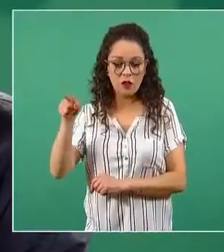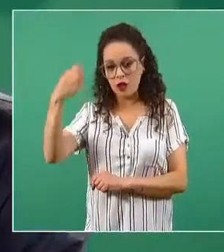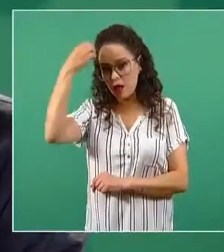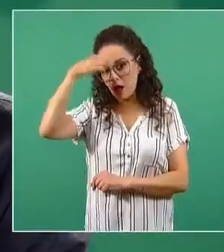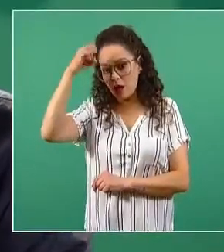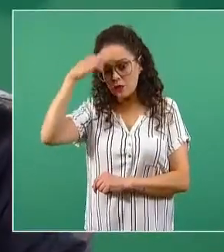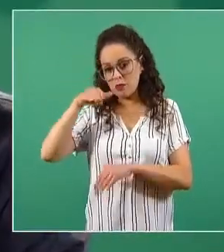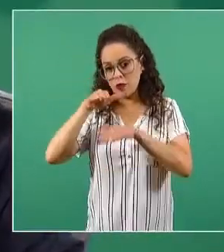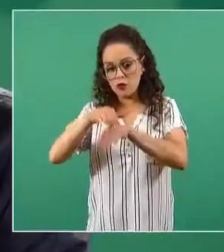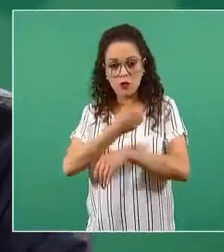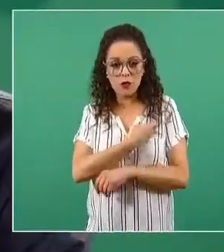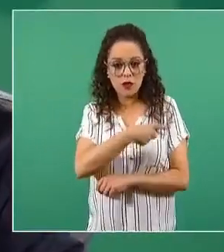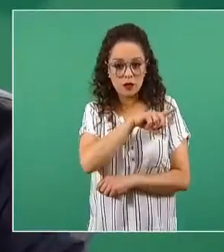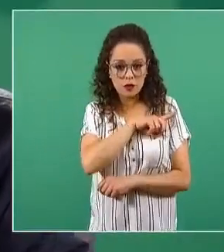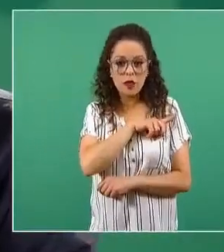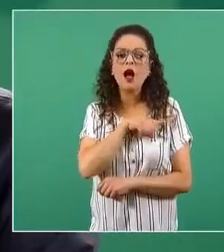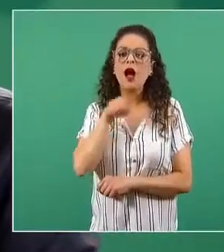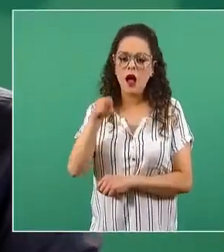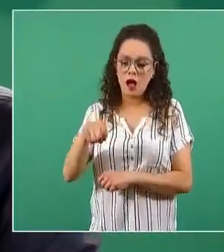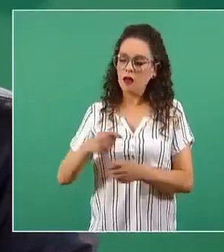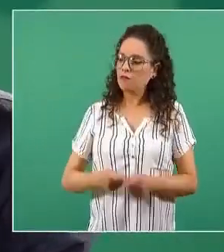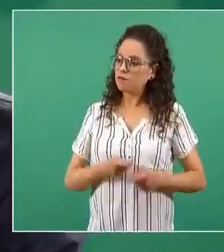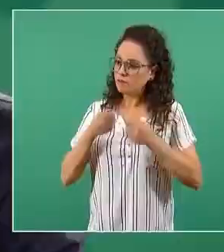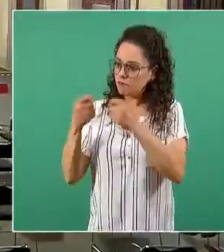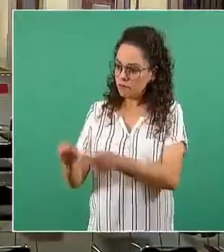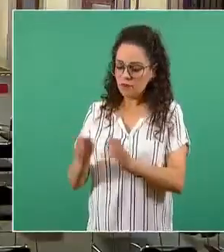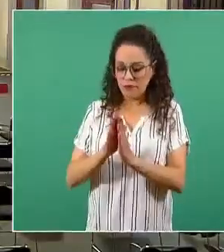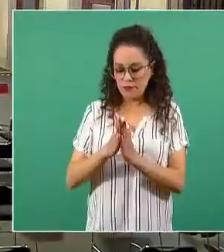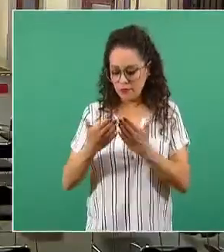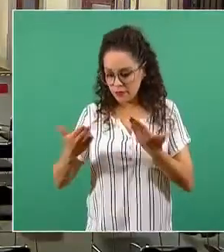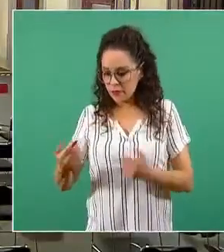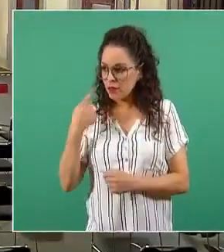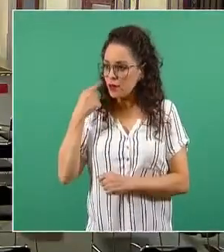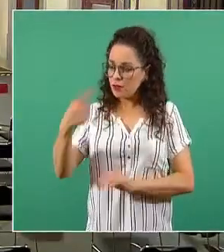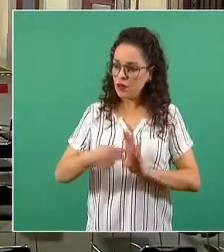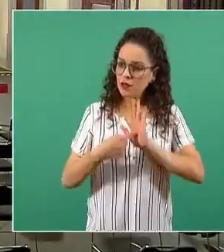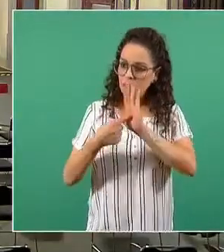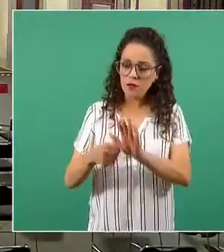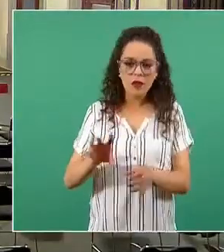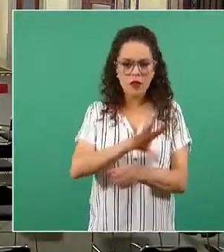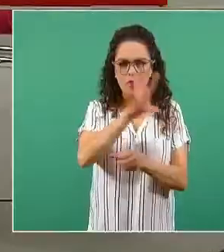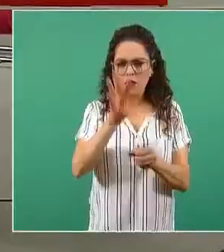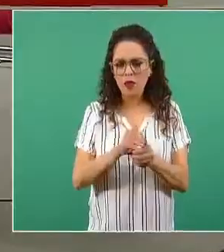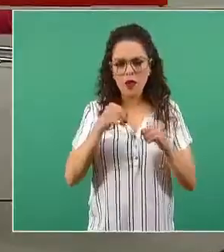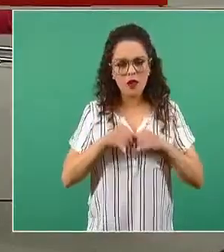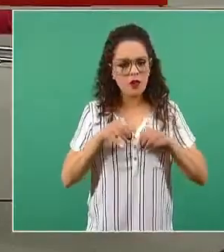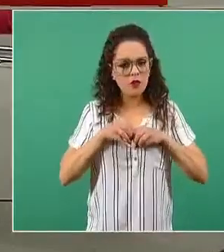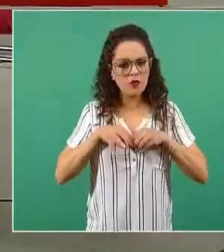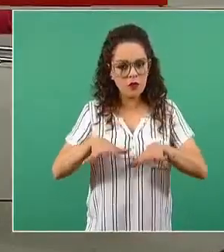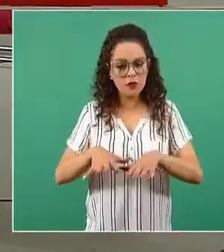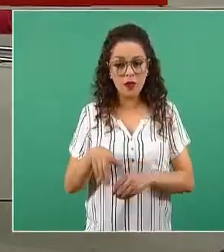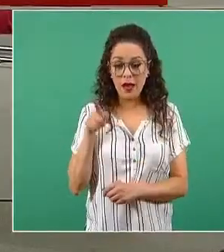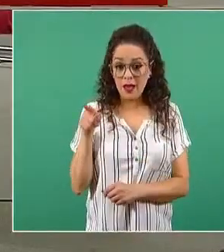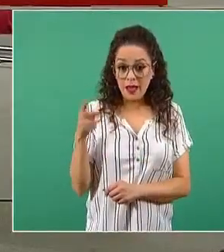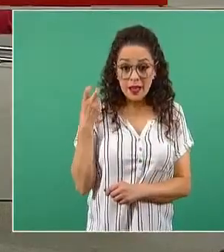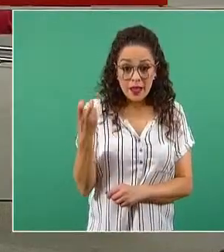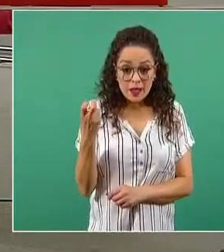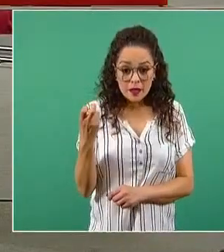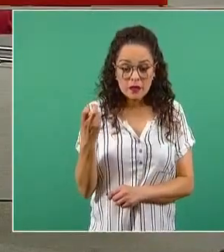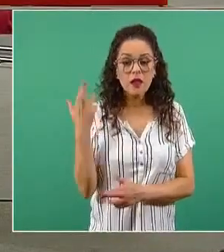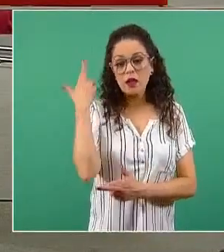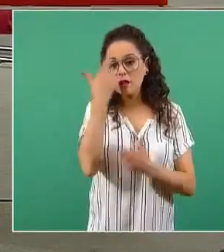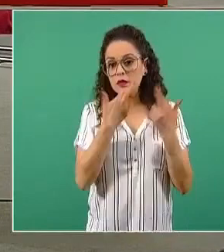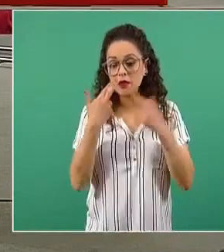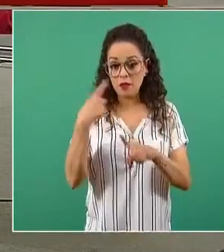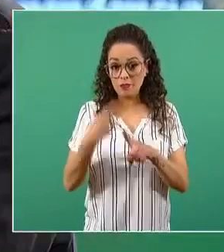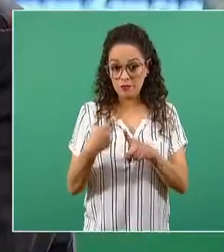les hace presentaciones o les da folletos y demás instrumentos de información, y esos tienen que ser evaluados por